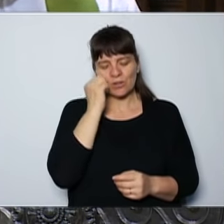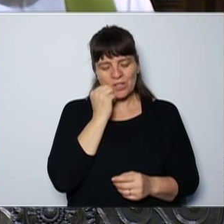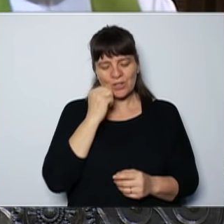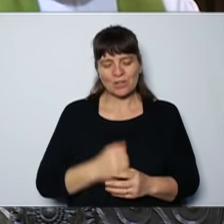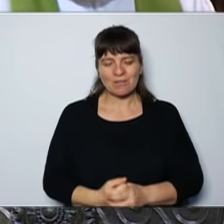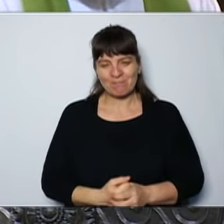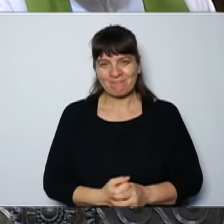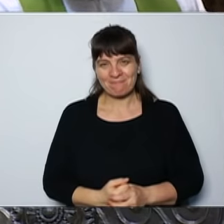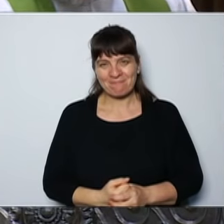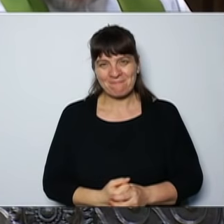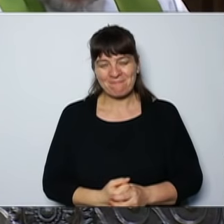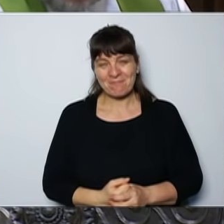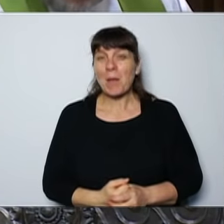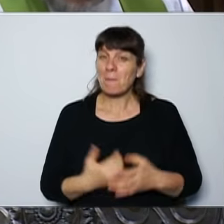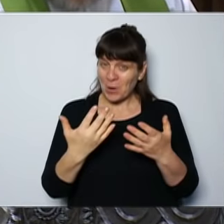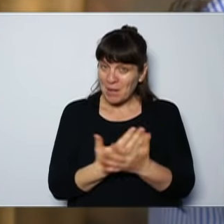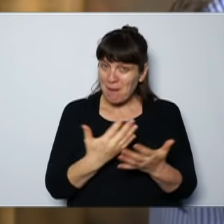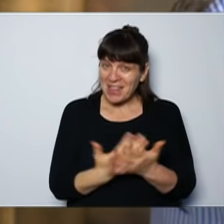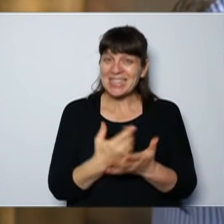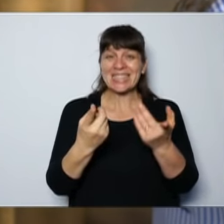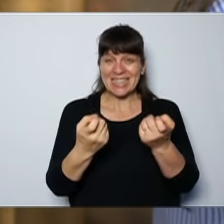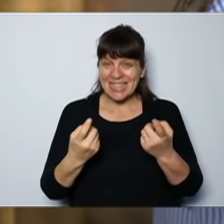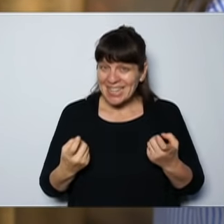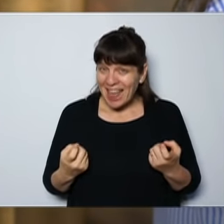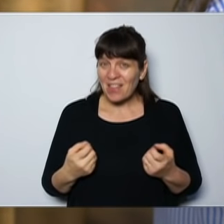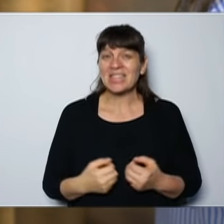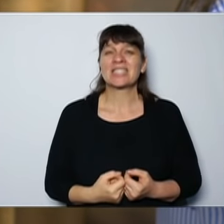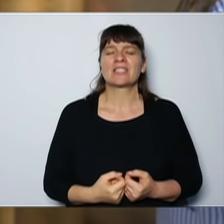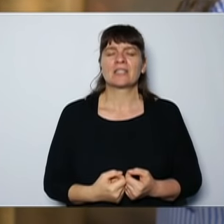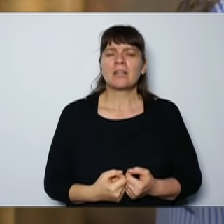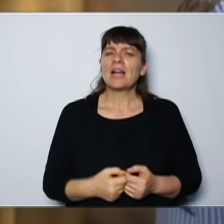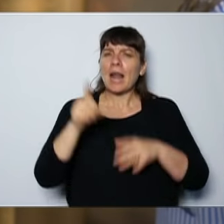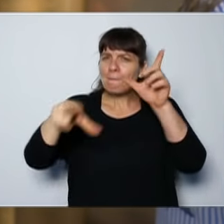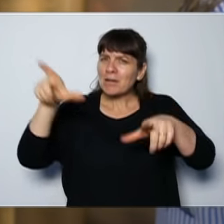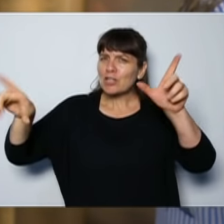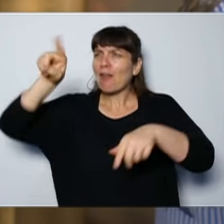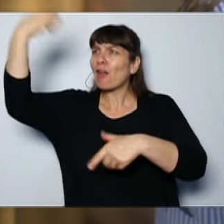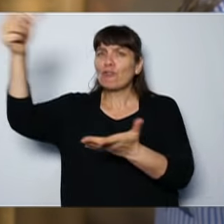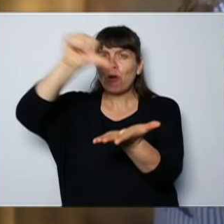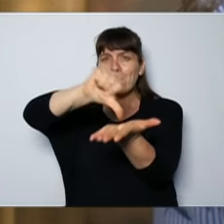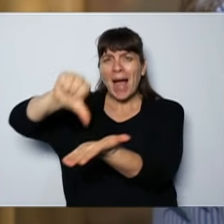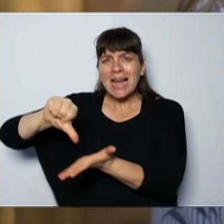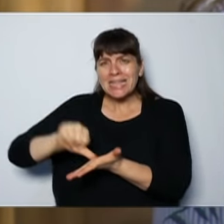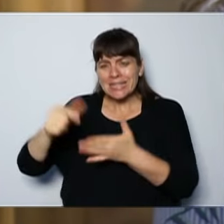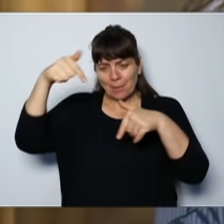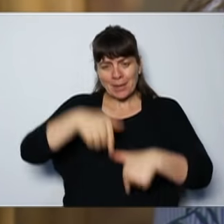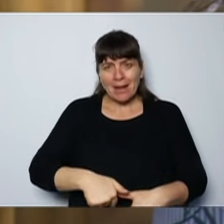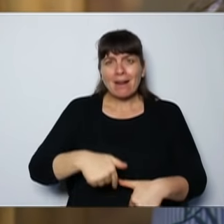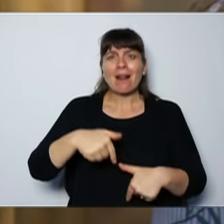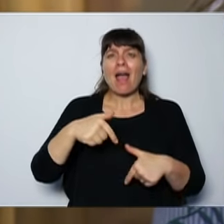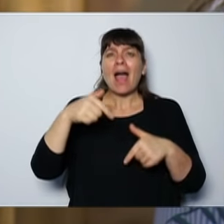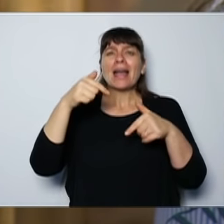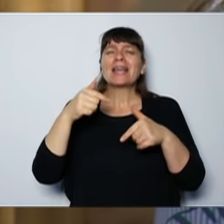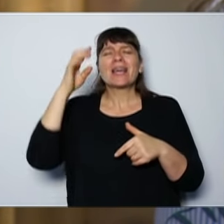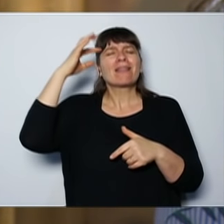Escúchanos, Señor. Por los que padecen necesidades, por los migrantes y refugiados que